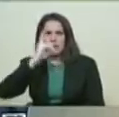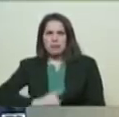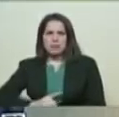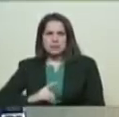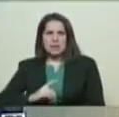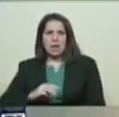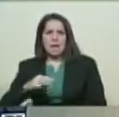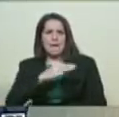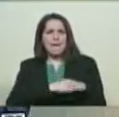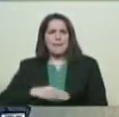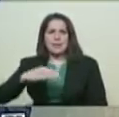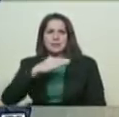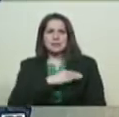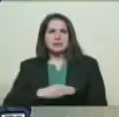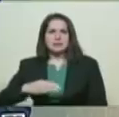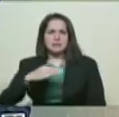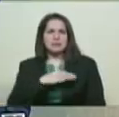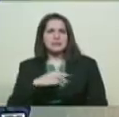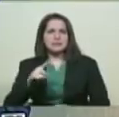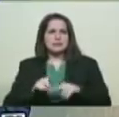José Gregorio Hernández,